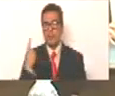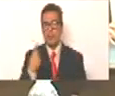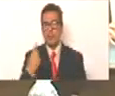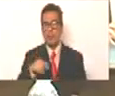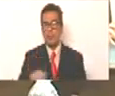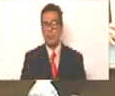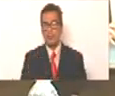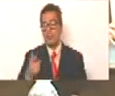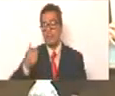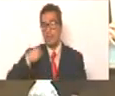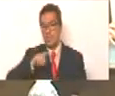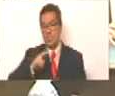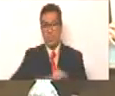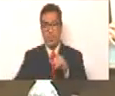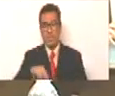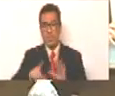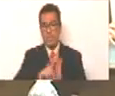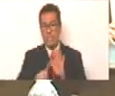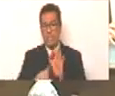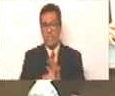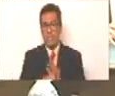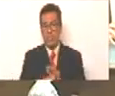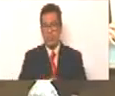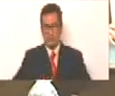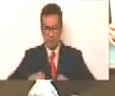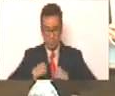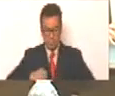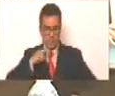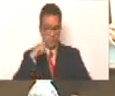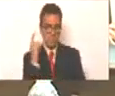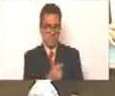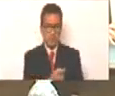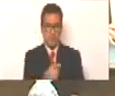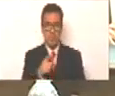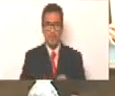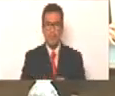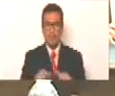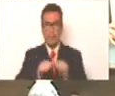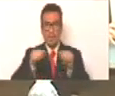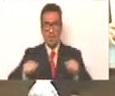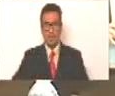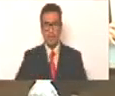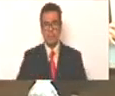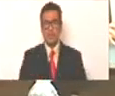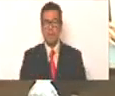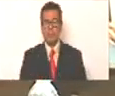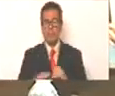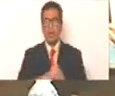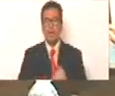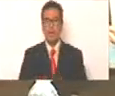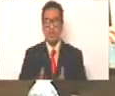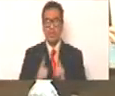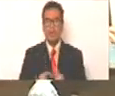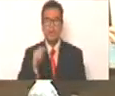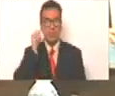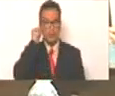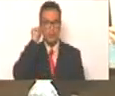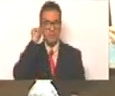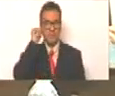de crear leyes de forma impositiva que regulen el sistema de cuotas y que permita a las mujeres que así